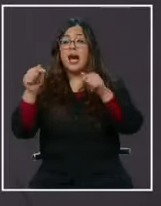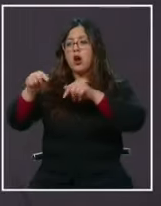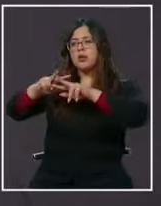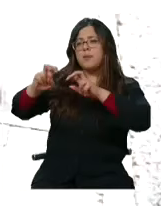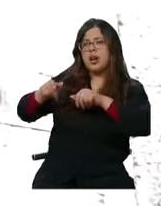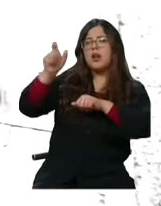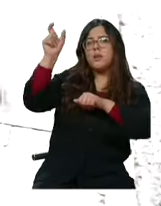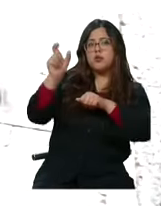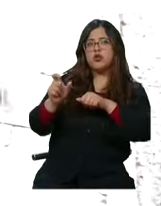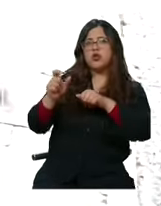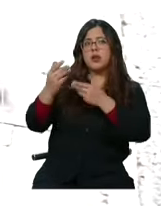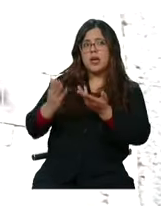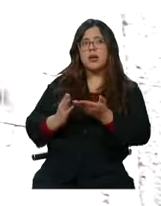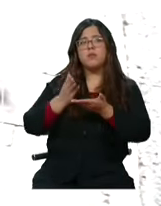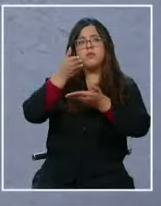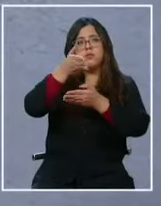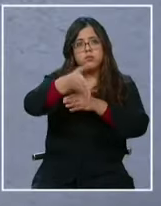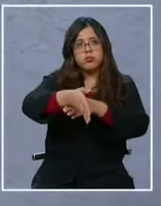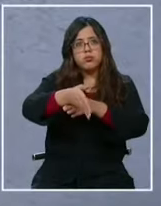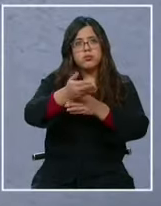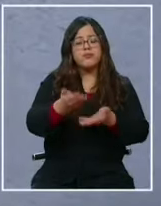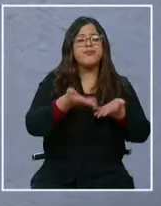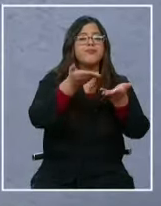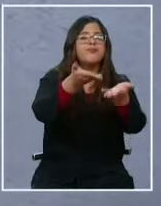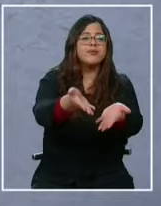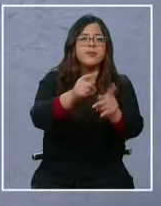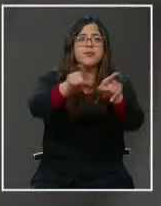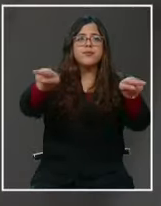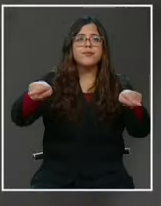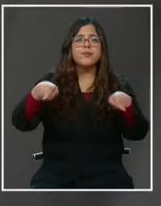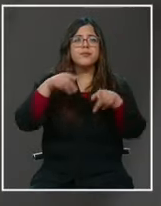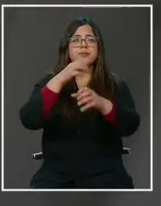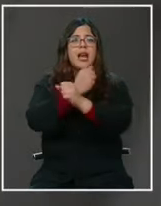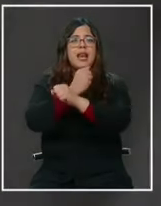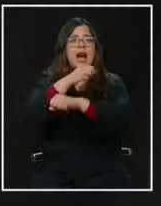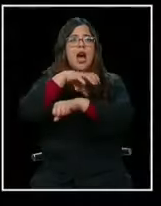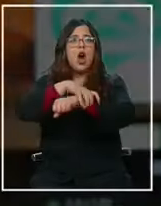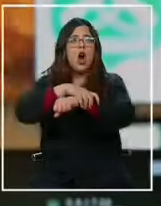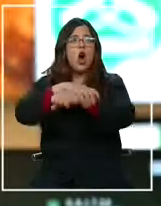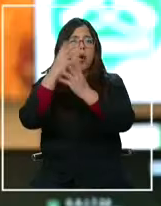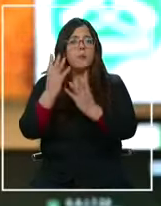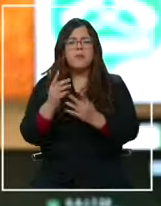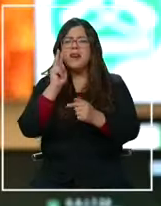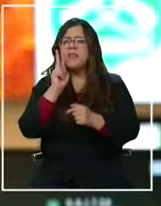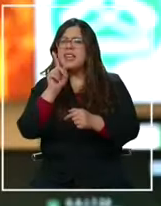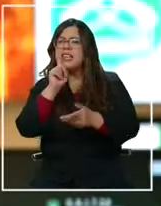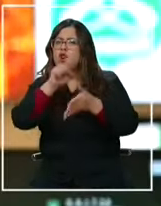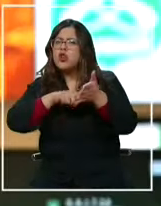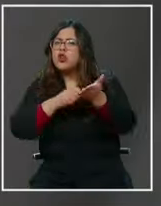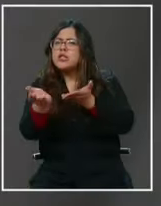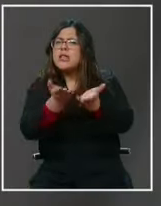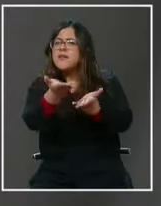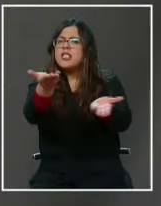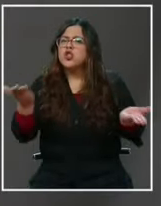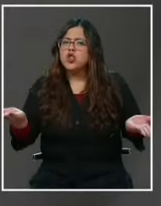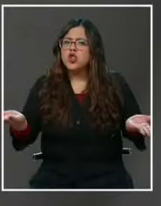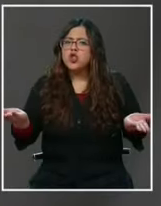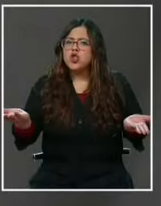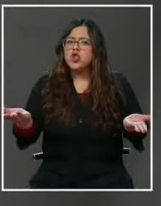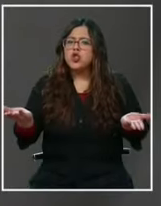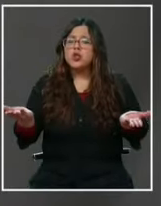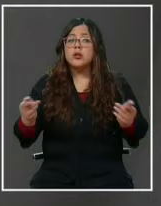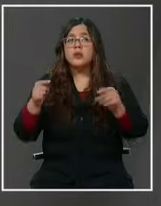delivery que se realizó directamente a la comisaría para verificar quién hizo este, quién contrató este servicio.